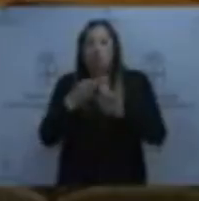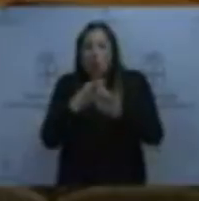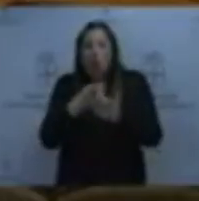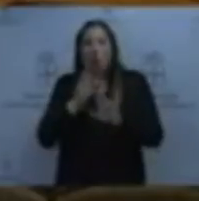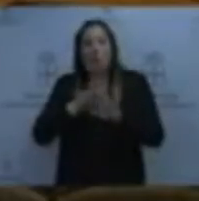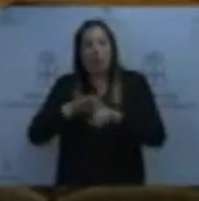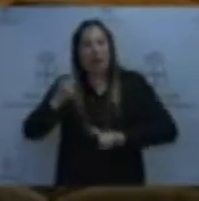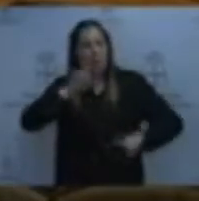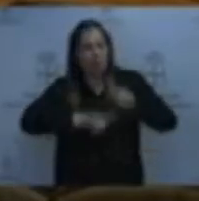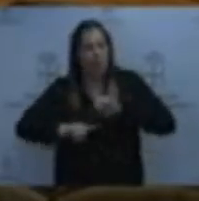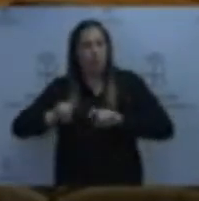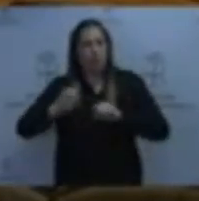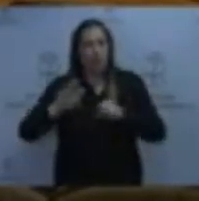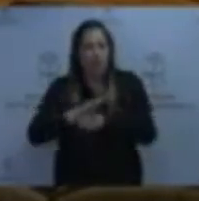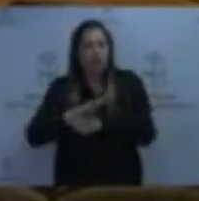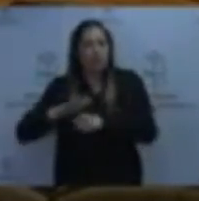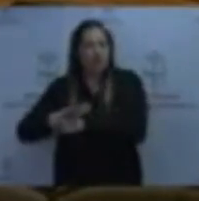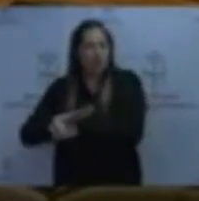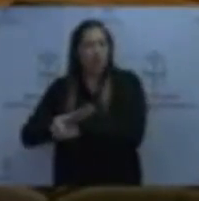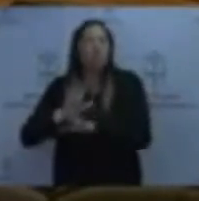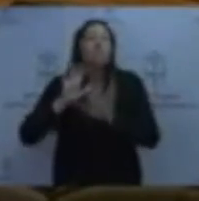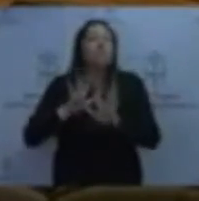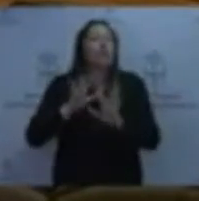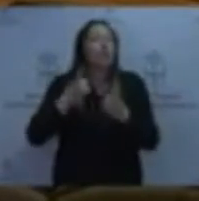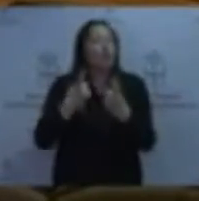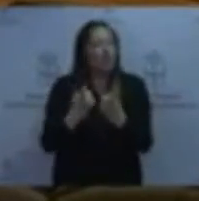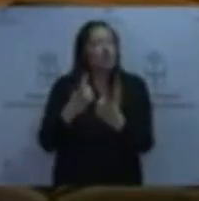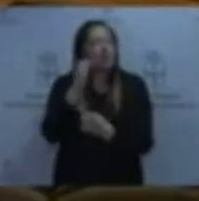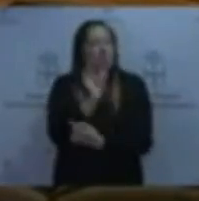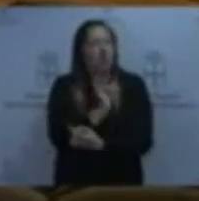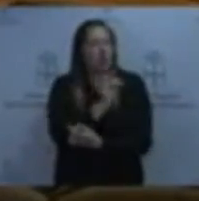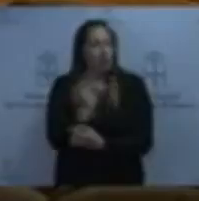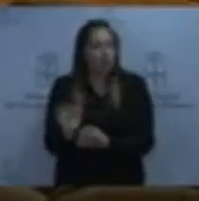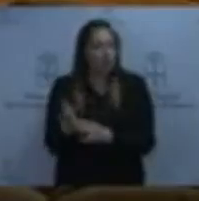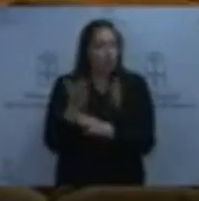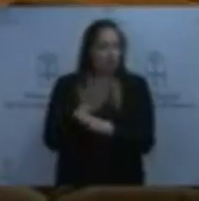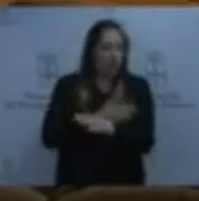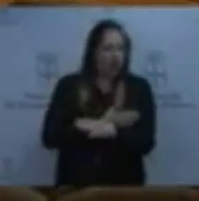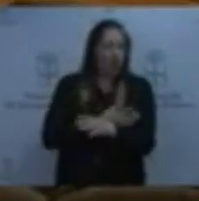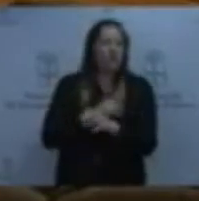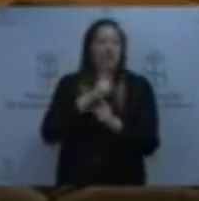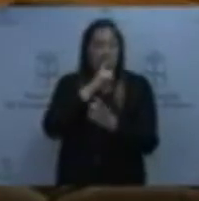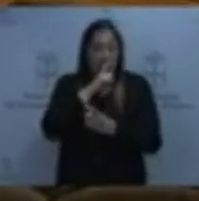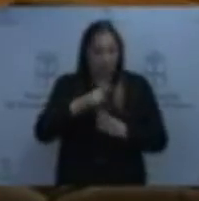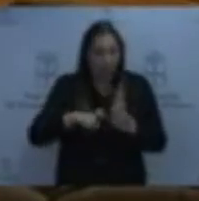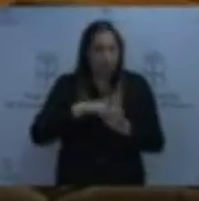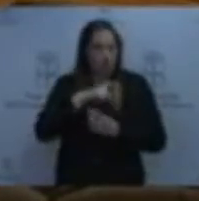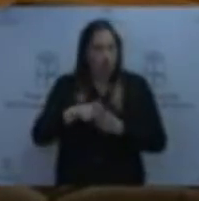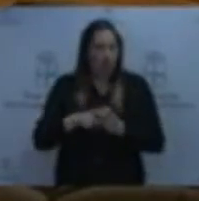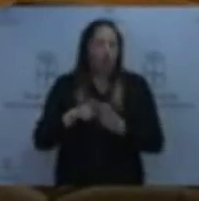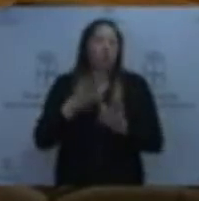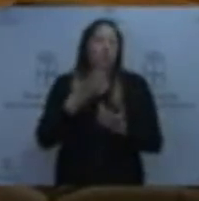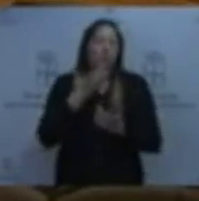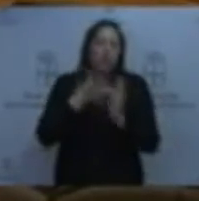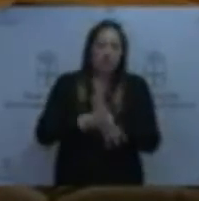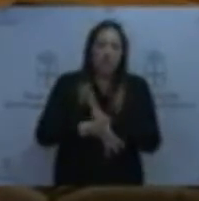de la sanidad asturiana. Pero esto requiere una previsión presupuestaria, más allá del balance año a año, por supuesto, una previsión